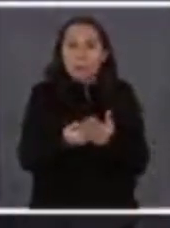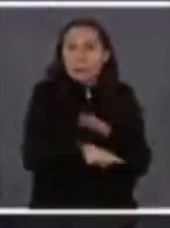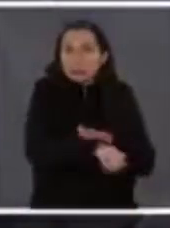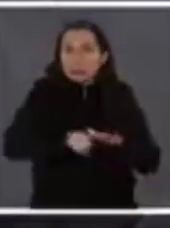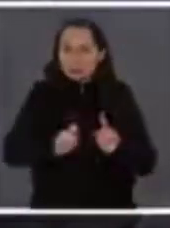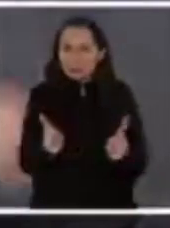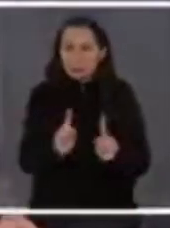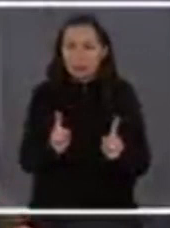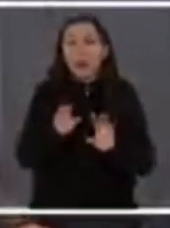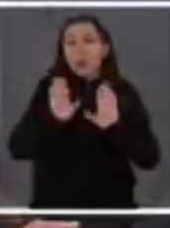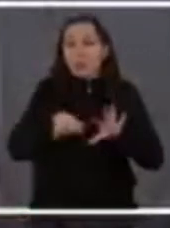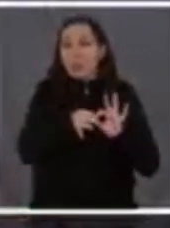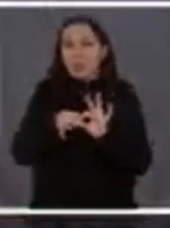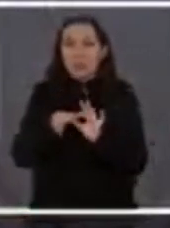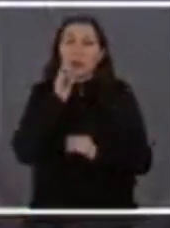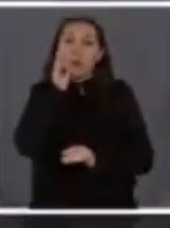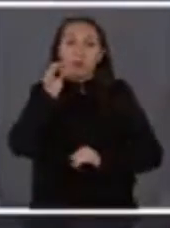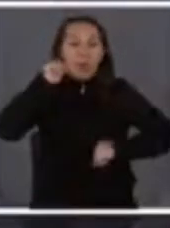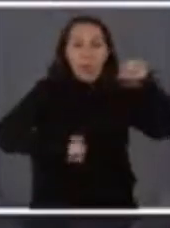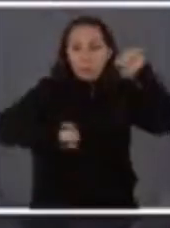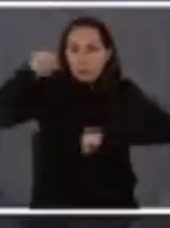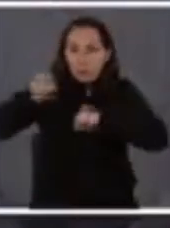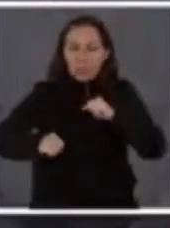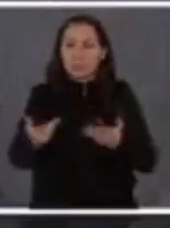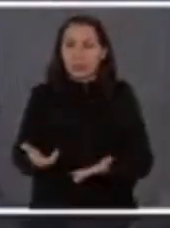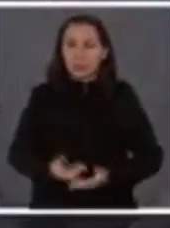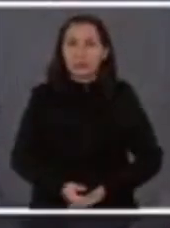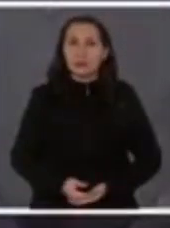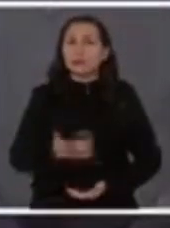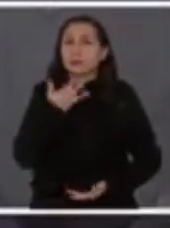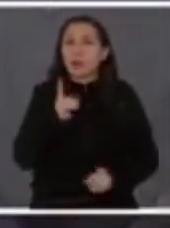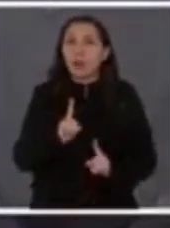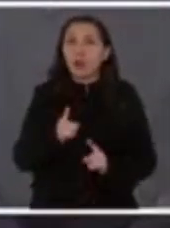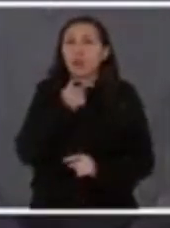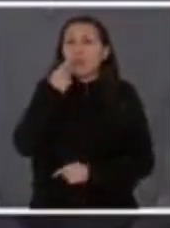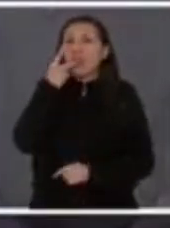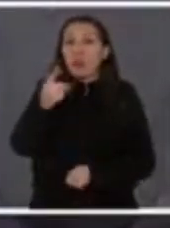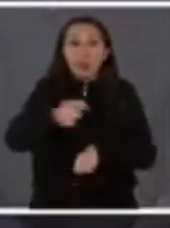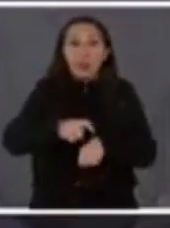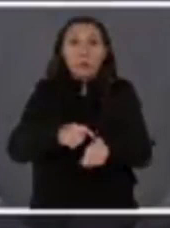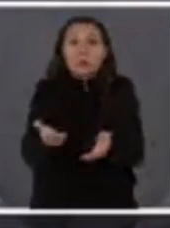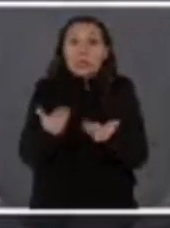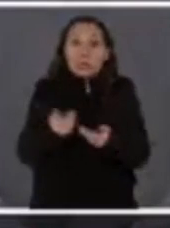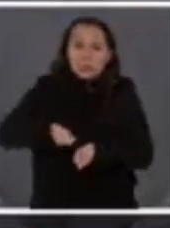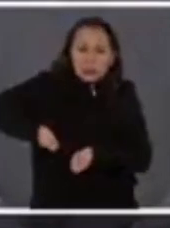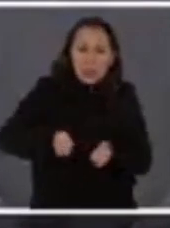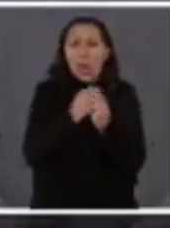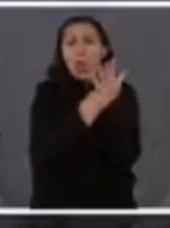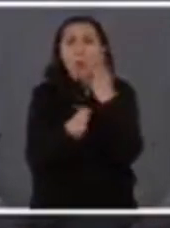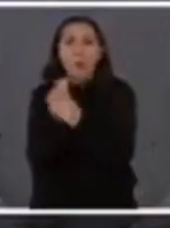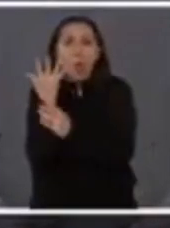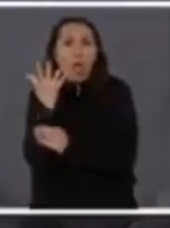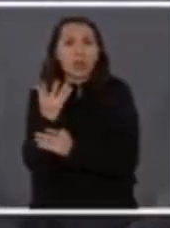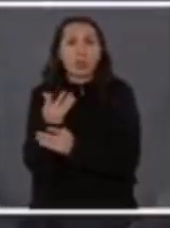Lo mismo, mensaje a las empresas, que no queremos ver en momentos en que se necesitan palas, guantes, que empiecen